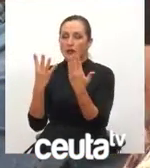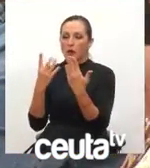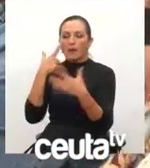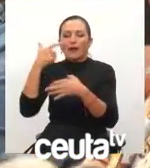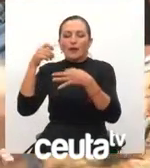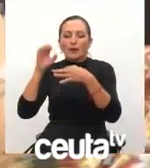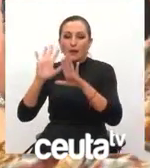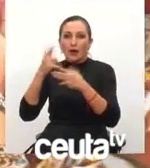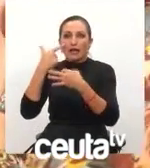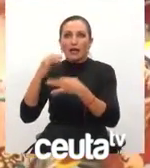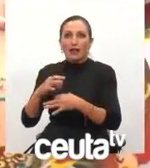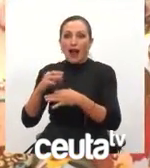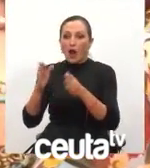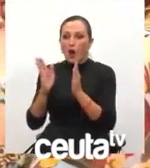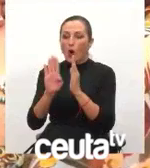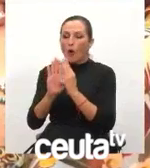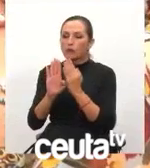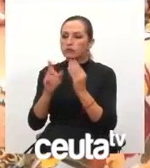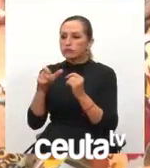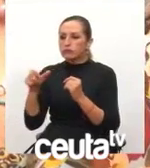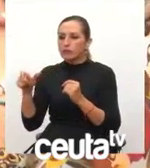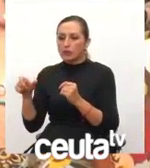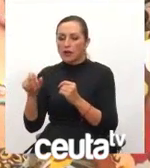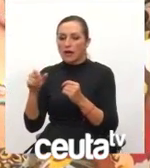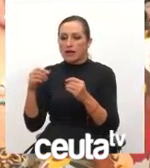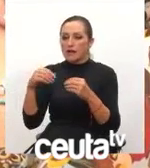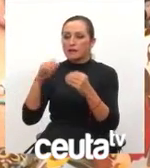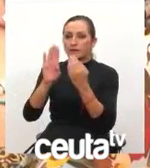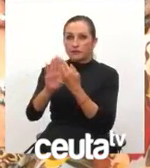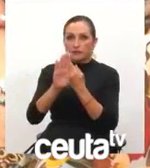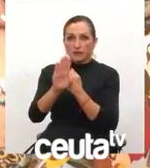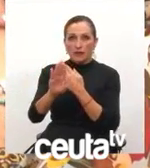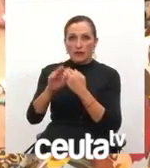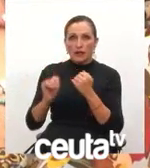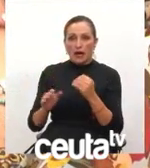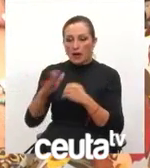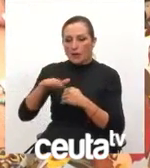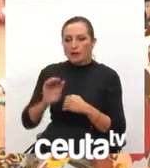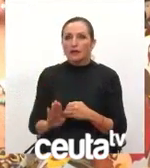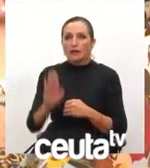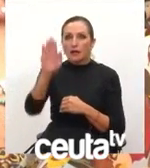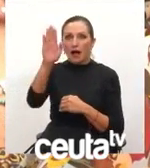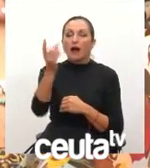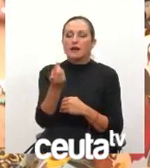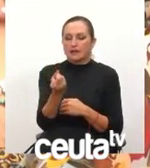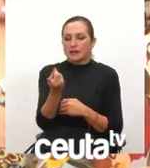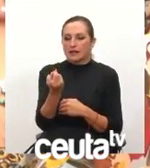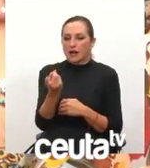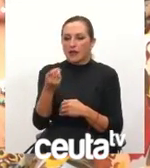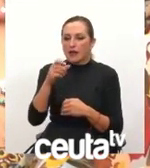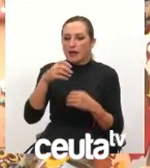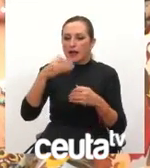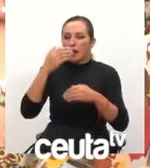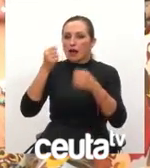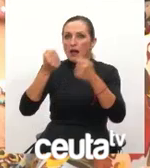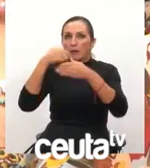vecinos de la barriada del recinto siguen a día de hoy esperando la construcción de tal necesario aparcamiento subterráneo. Por tanto,